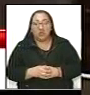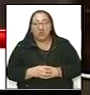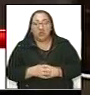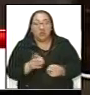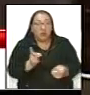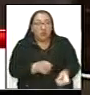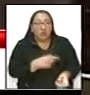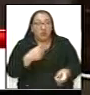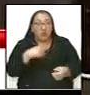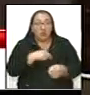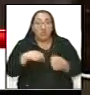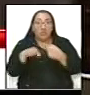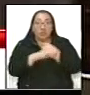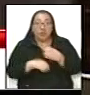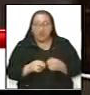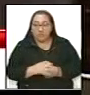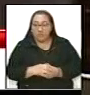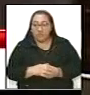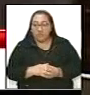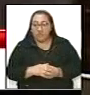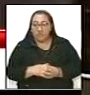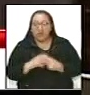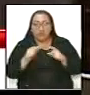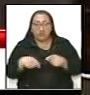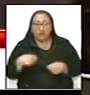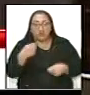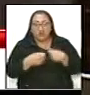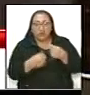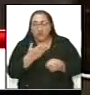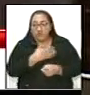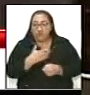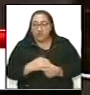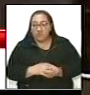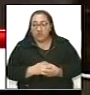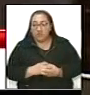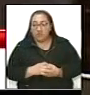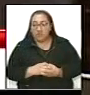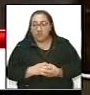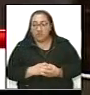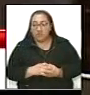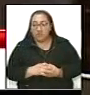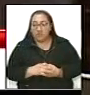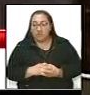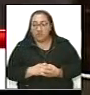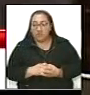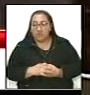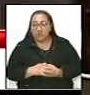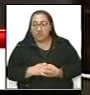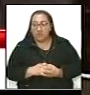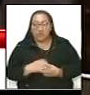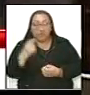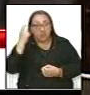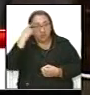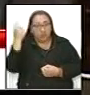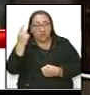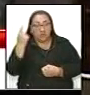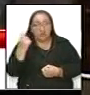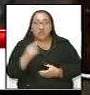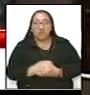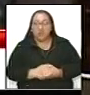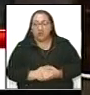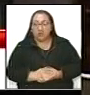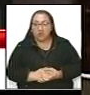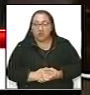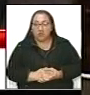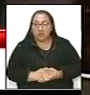de nuestro país, eso es inversión, presidente. Por eso es que pienso solamente